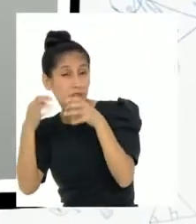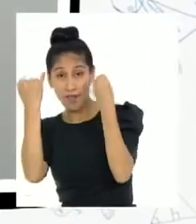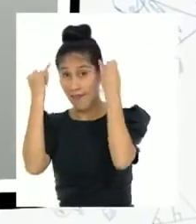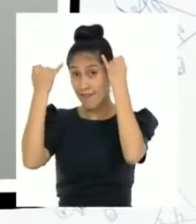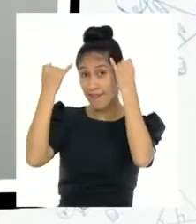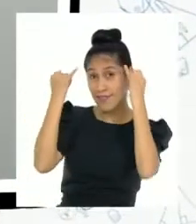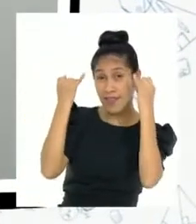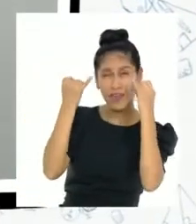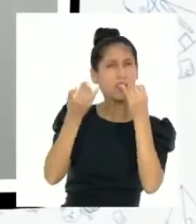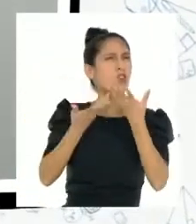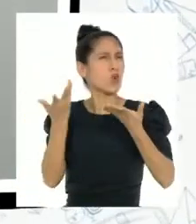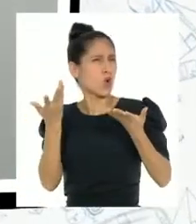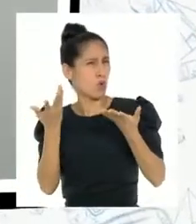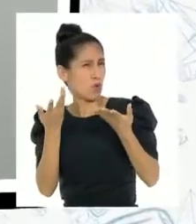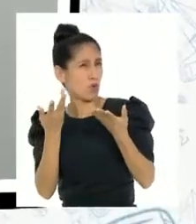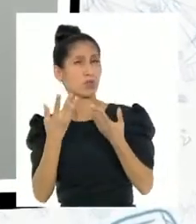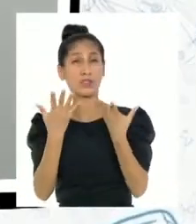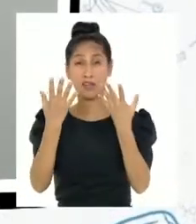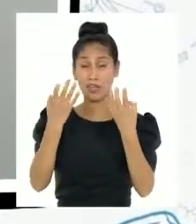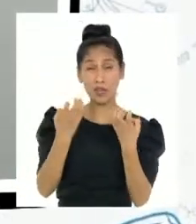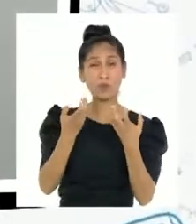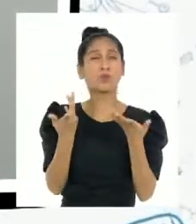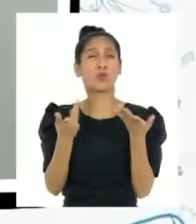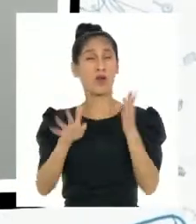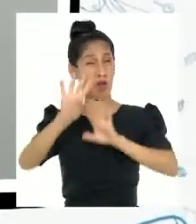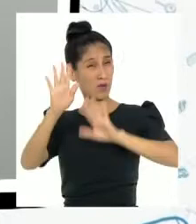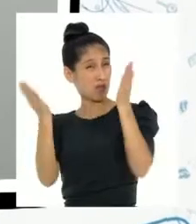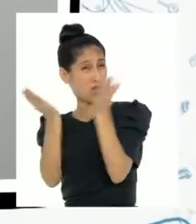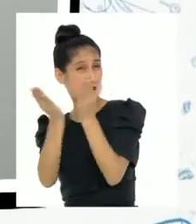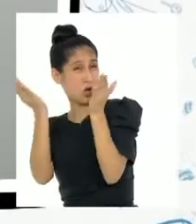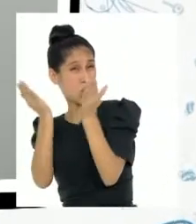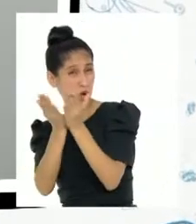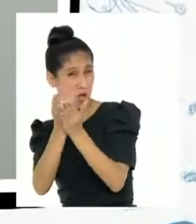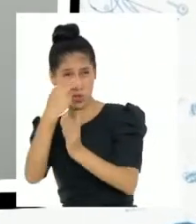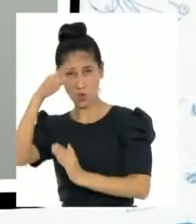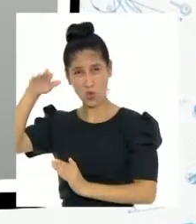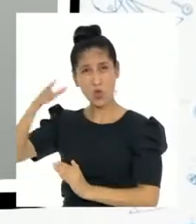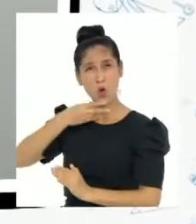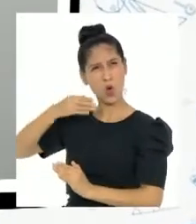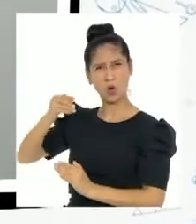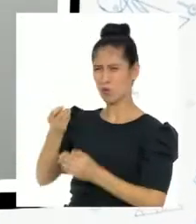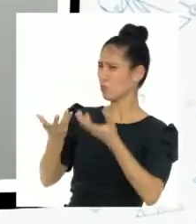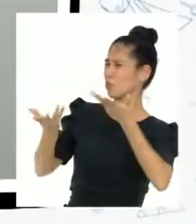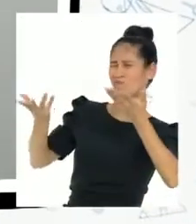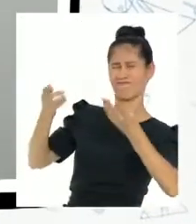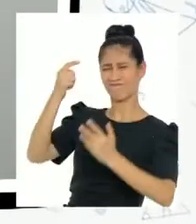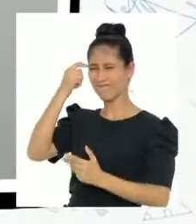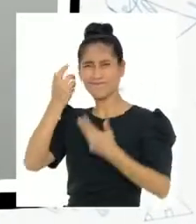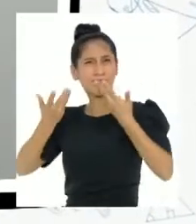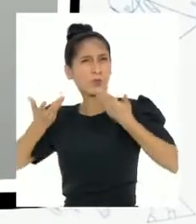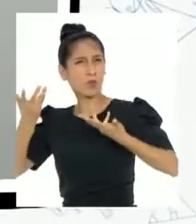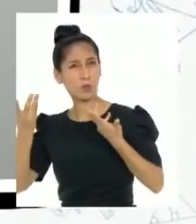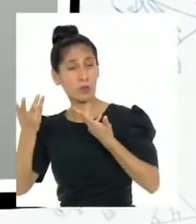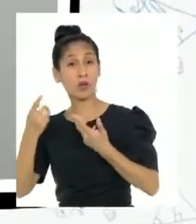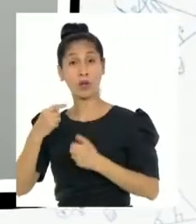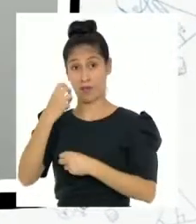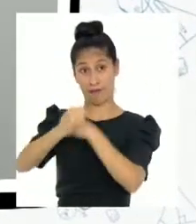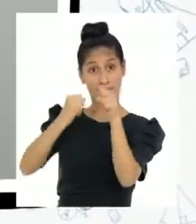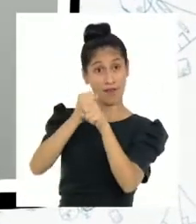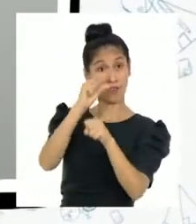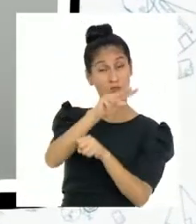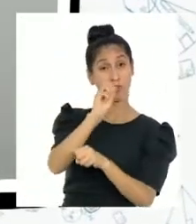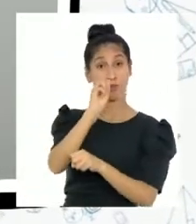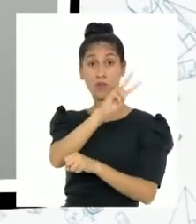Acción planteamos disminuir la deserción escolar en las escuelas públicas en el 2021, teniendo en cuenta que en el 2020